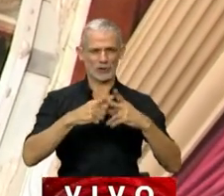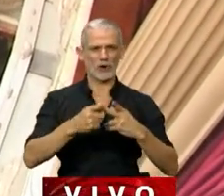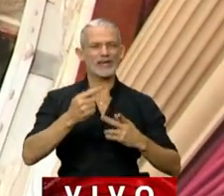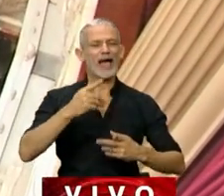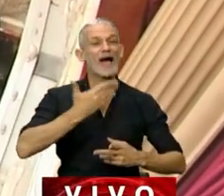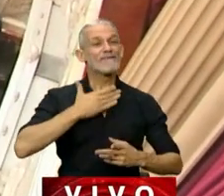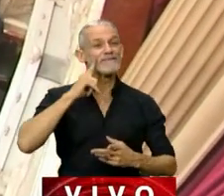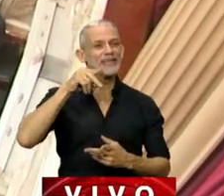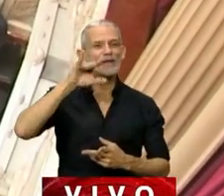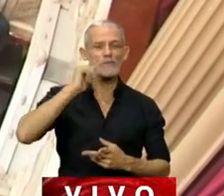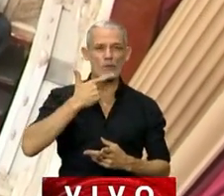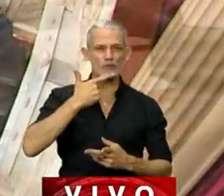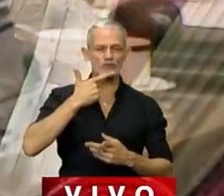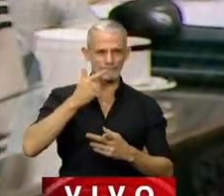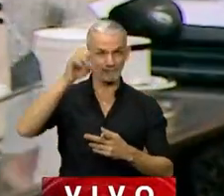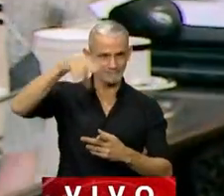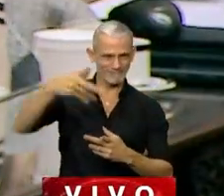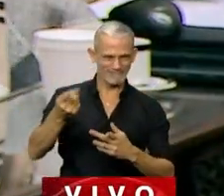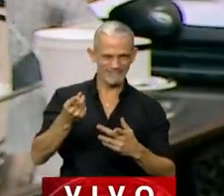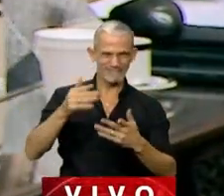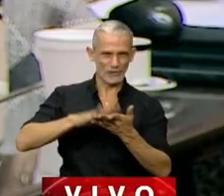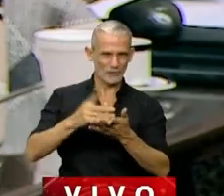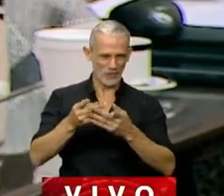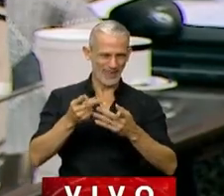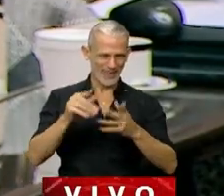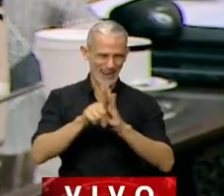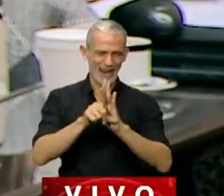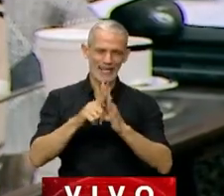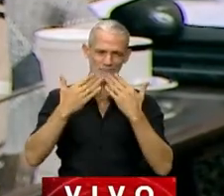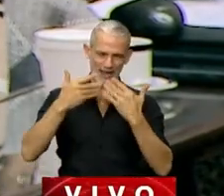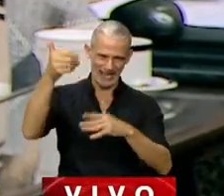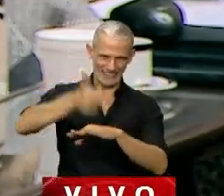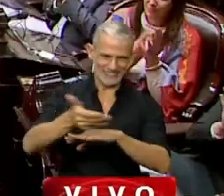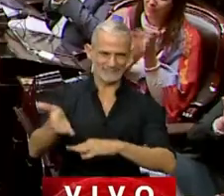Daniel Filmus, acá en el recinto por el tratamiento de la ley.